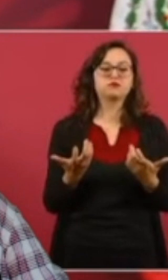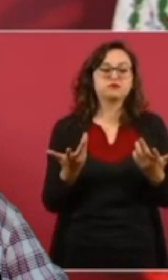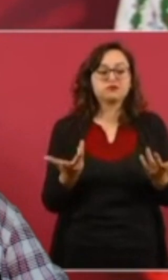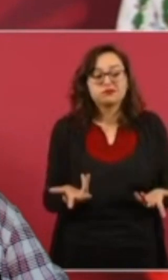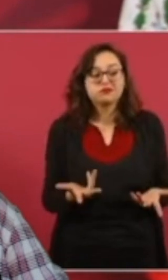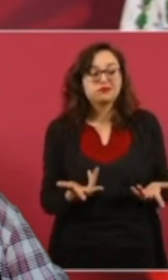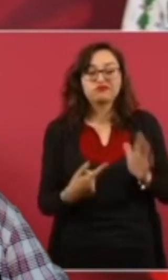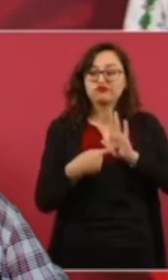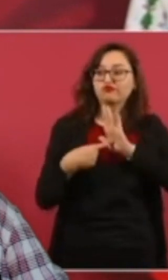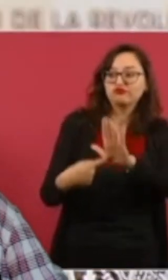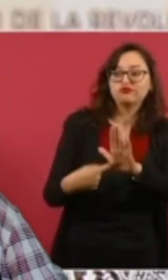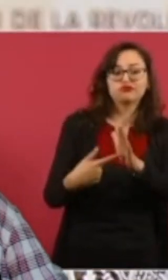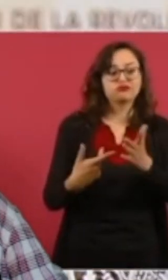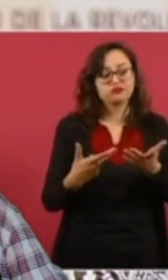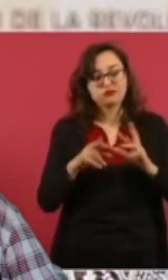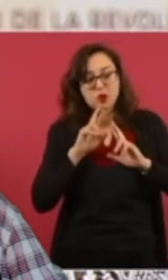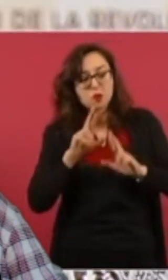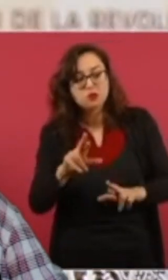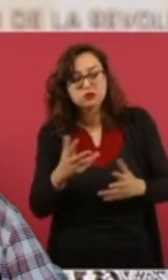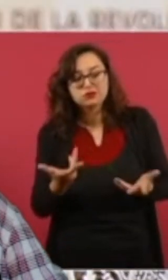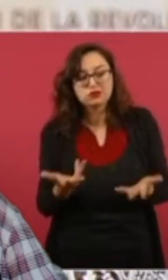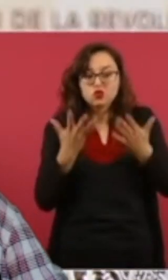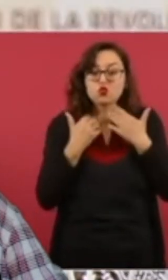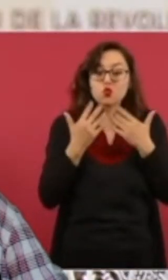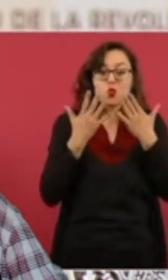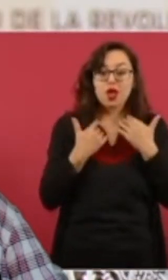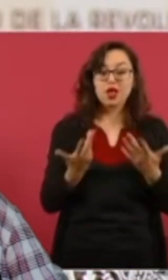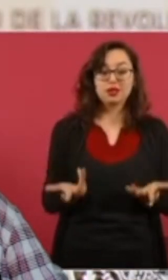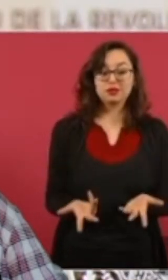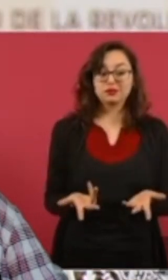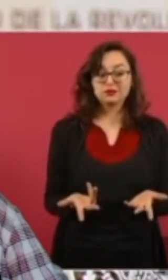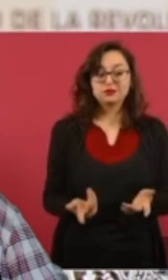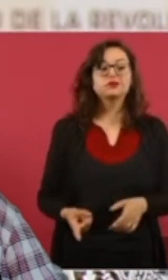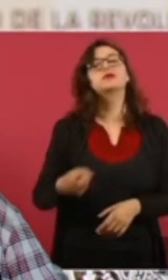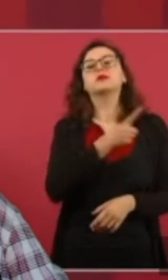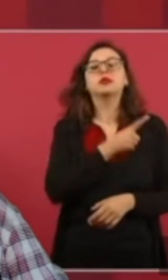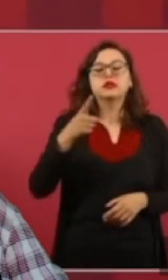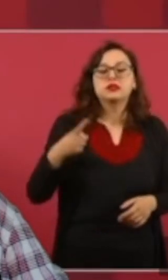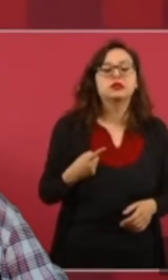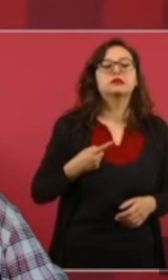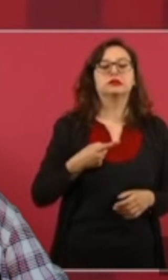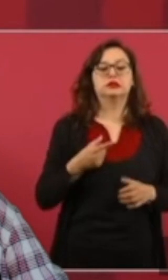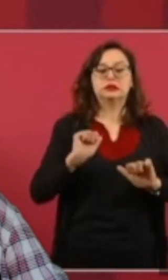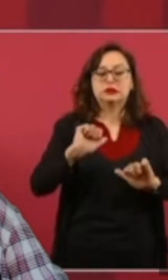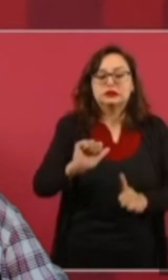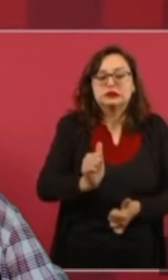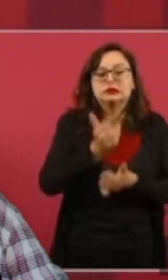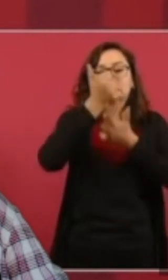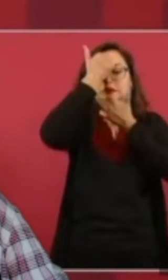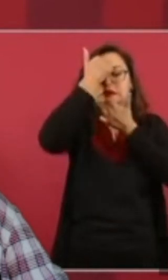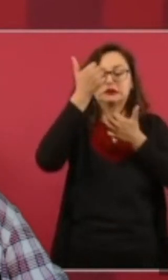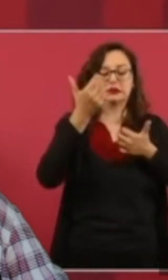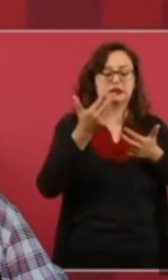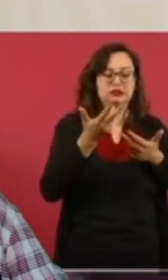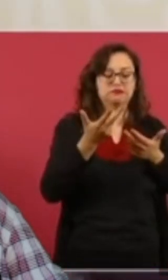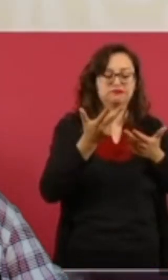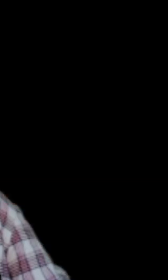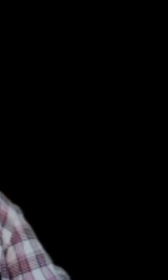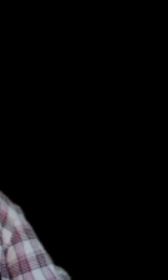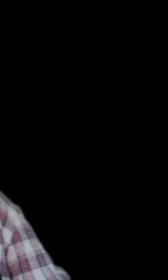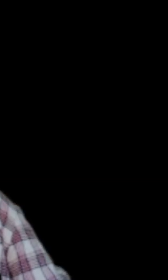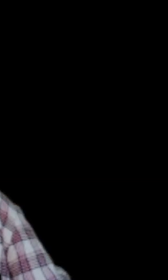tienen que hacer una reflexión, un análisis y decidir cómo van.